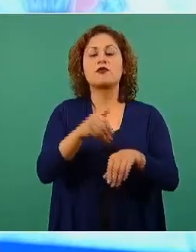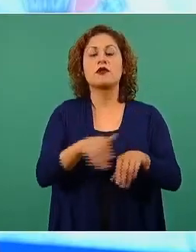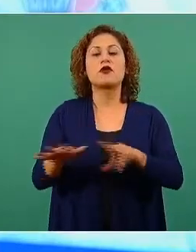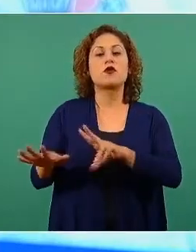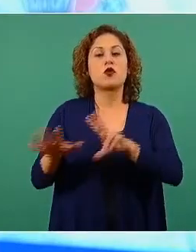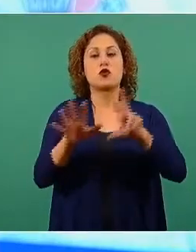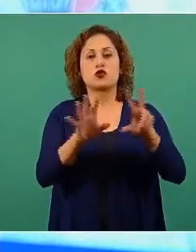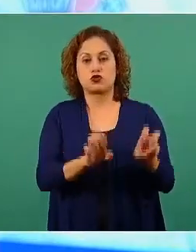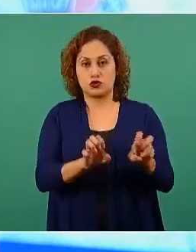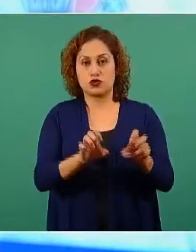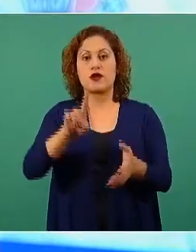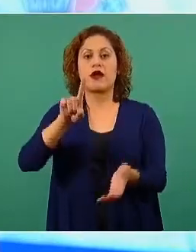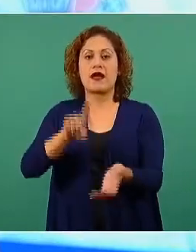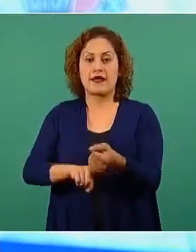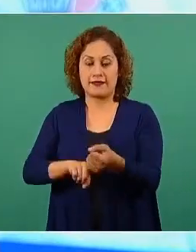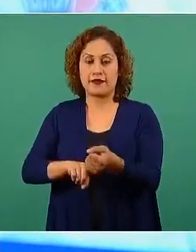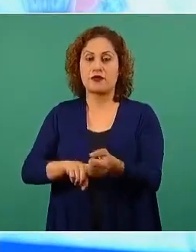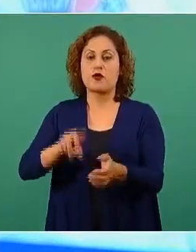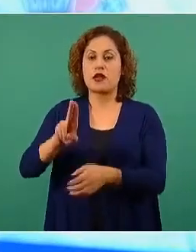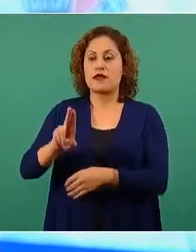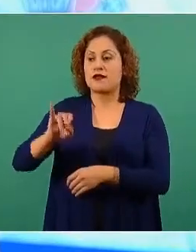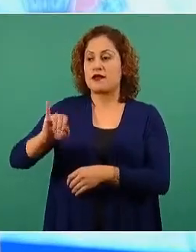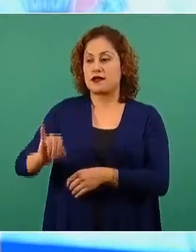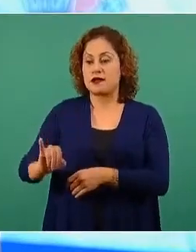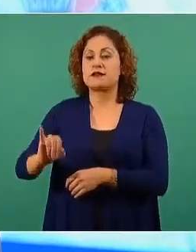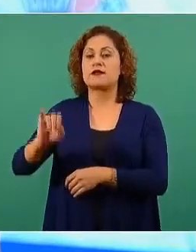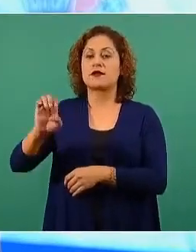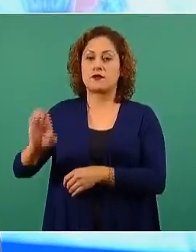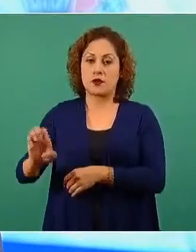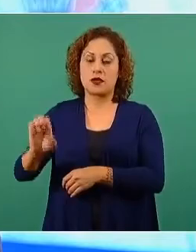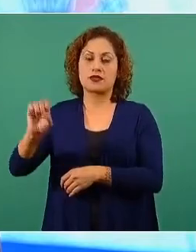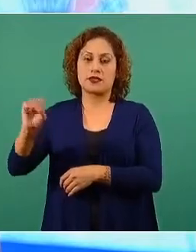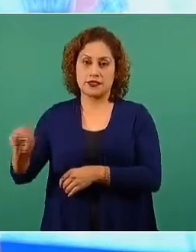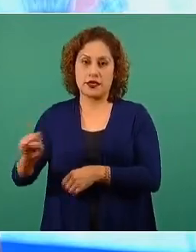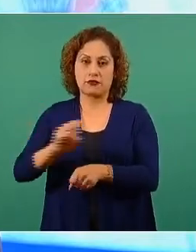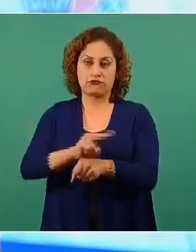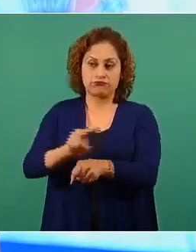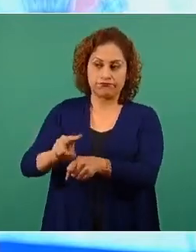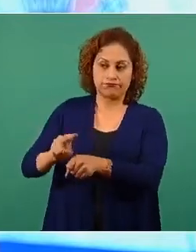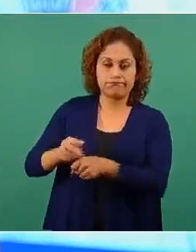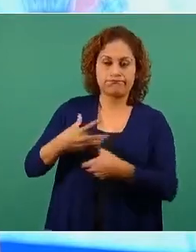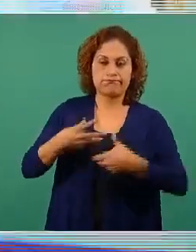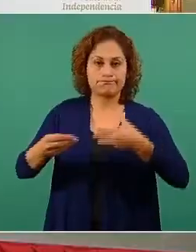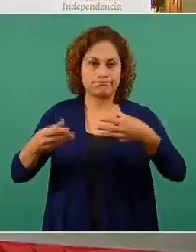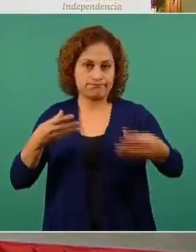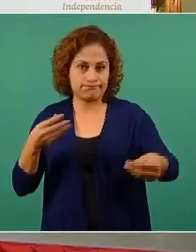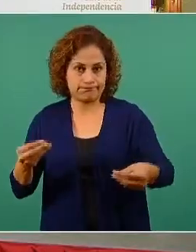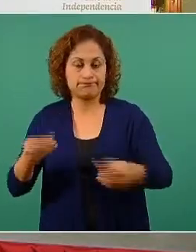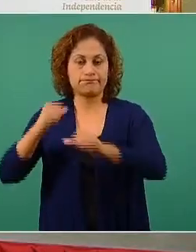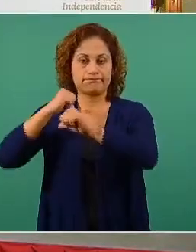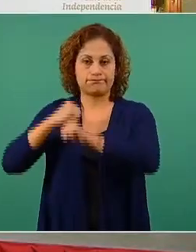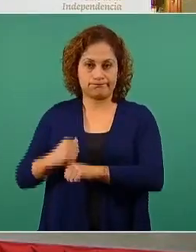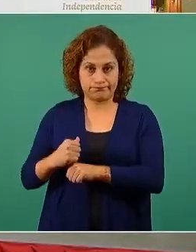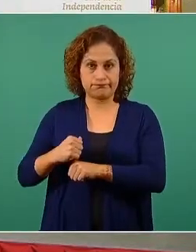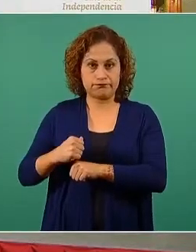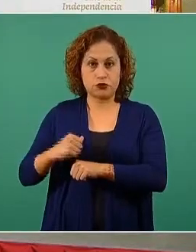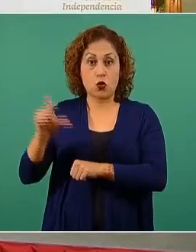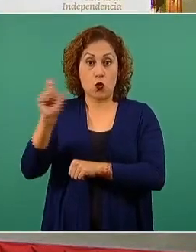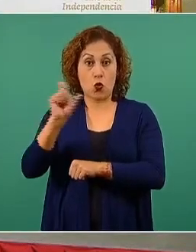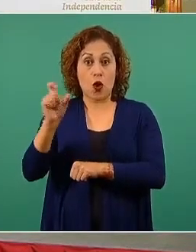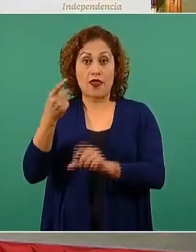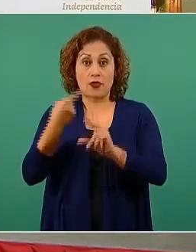de Inteligencia Epidemiológica y Sanitaria. Este es un número que tenemos siempre, antes de la epidemia ya estaba en